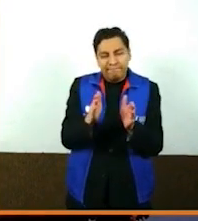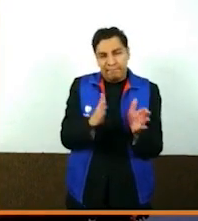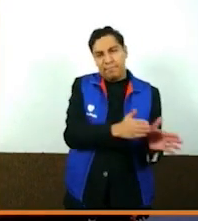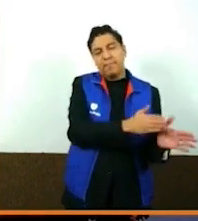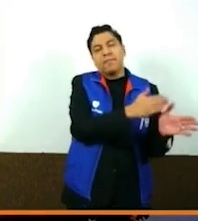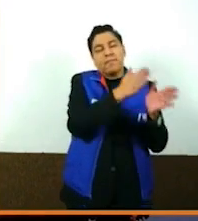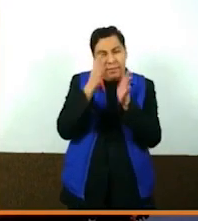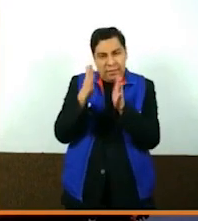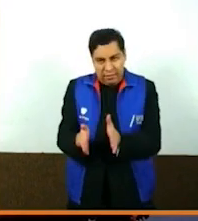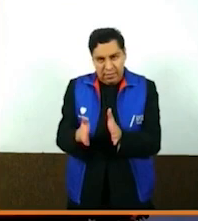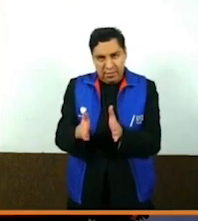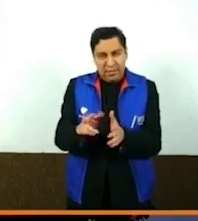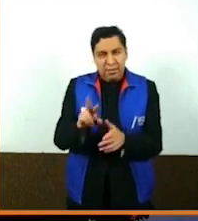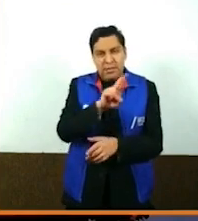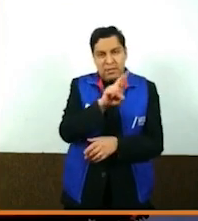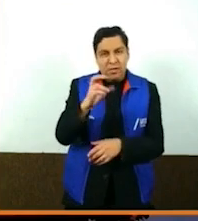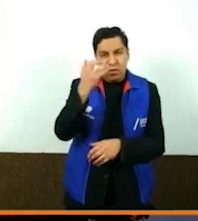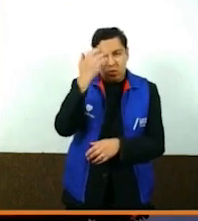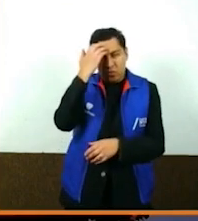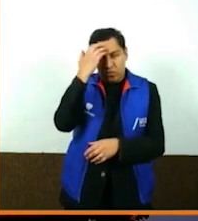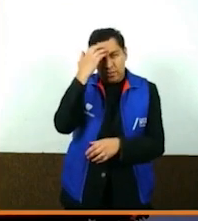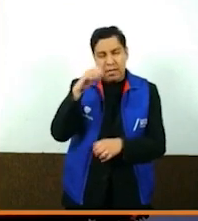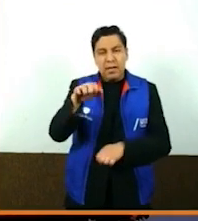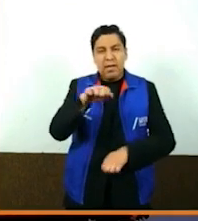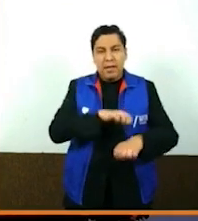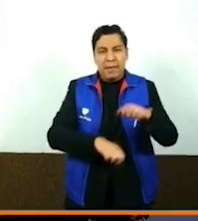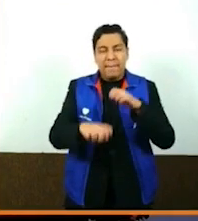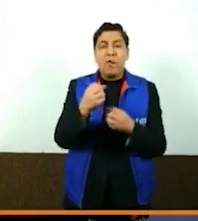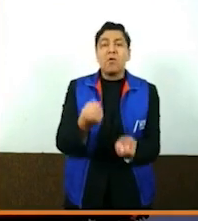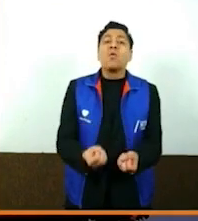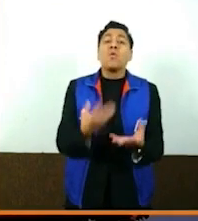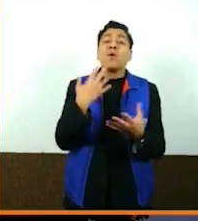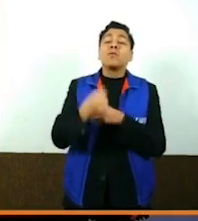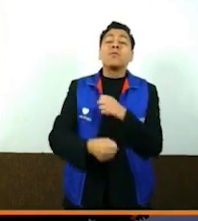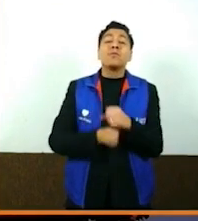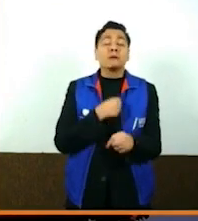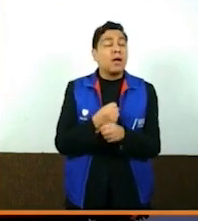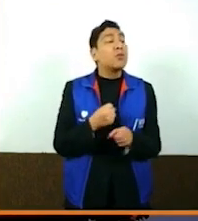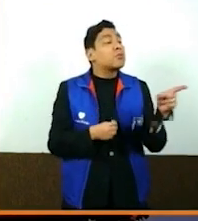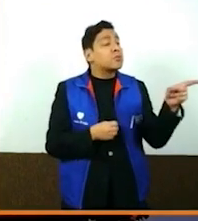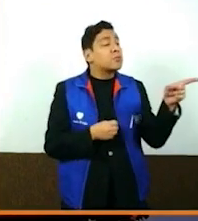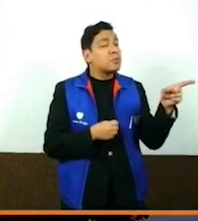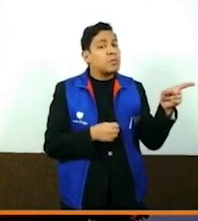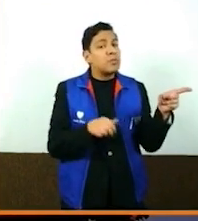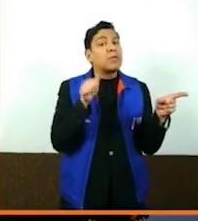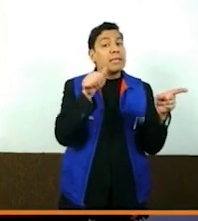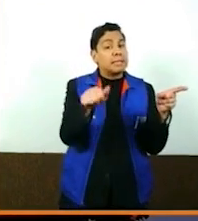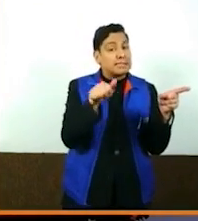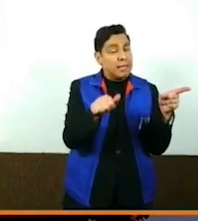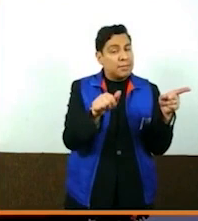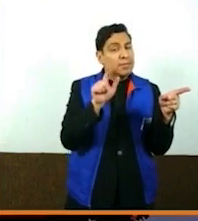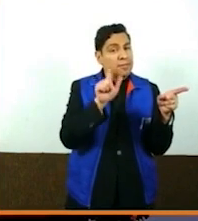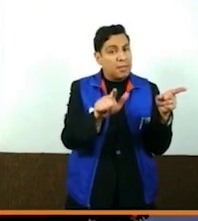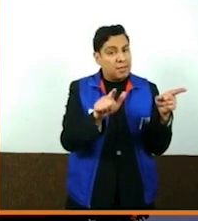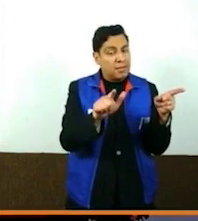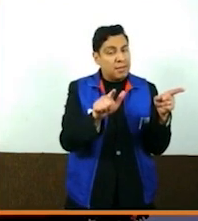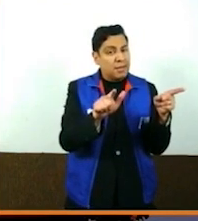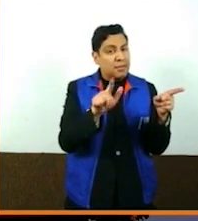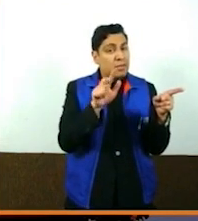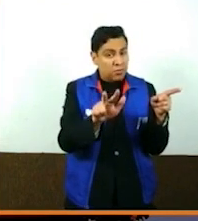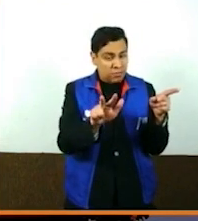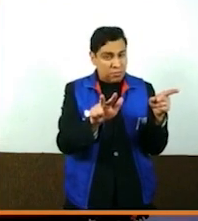nos va a tocar ya reconocer a las empresas. ¿De cuántos años tenemos? 16, 17, son un